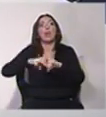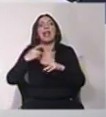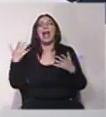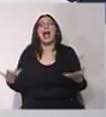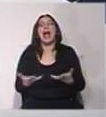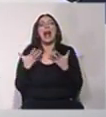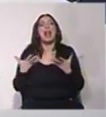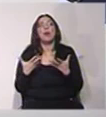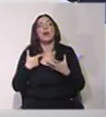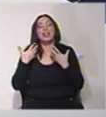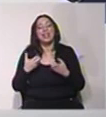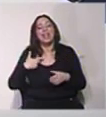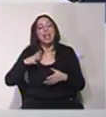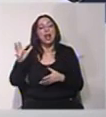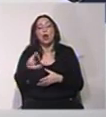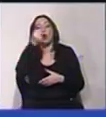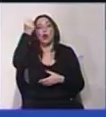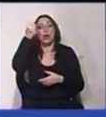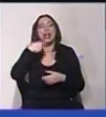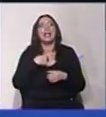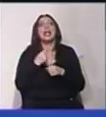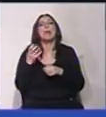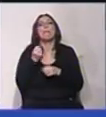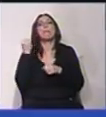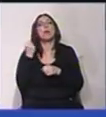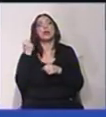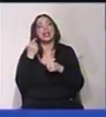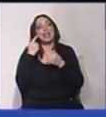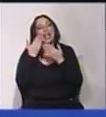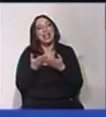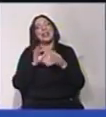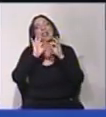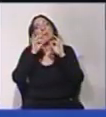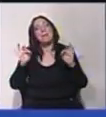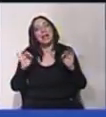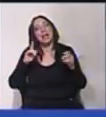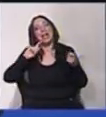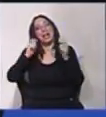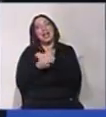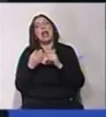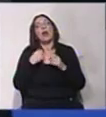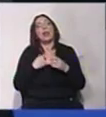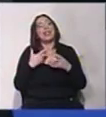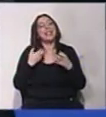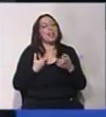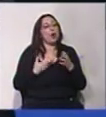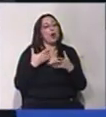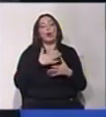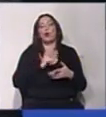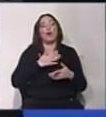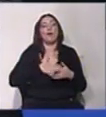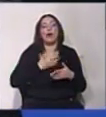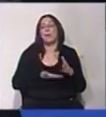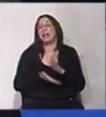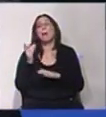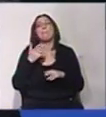quiero lograr y que es importante que se pueda poner en palabras. O una situación de displacer de la que quiero salir. Exactamente, matar el dolor. Ahí